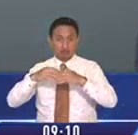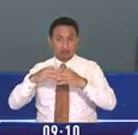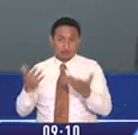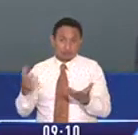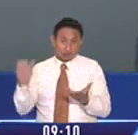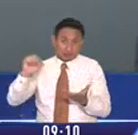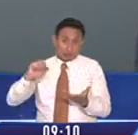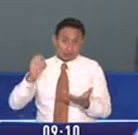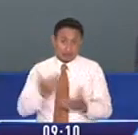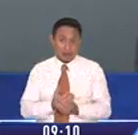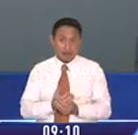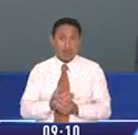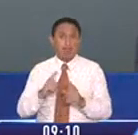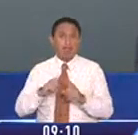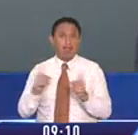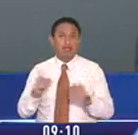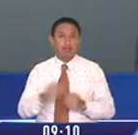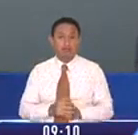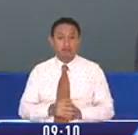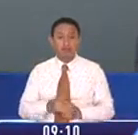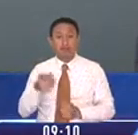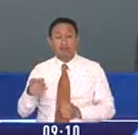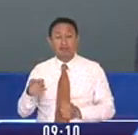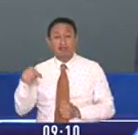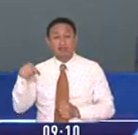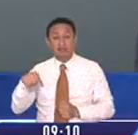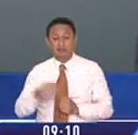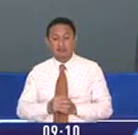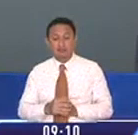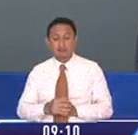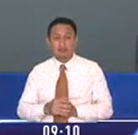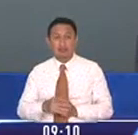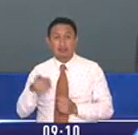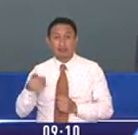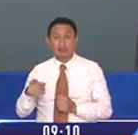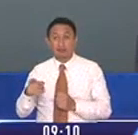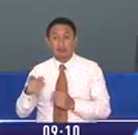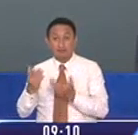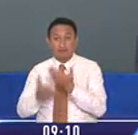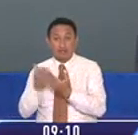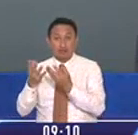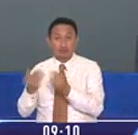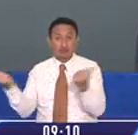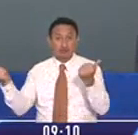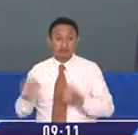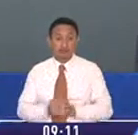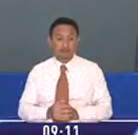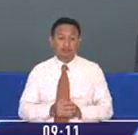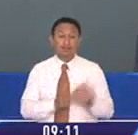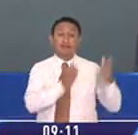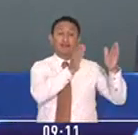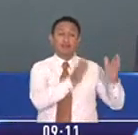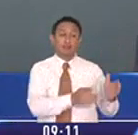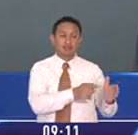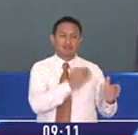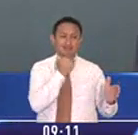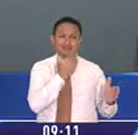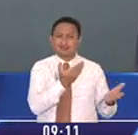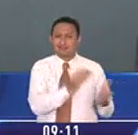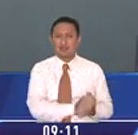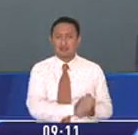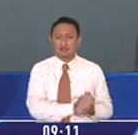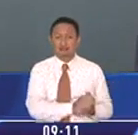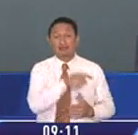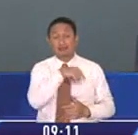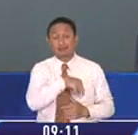pasa, pero sin duda es una burbuja muy fácil de desinflar. Del otro lado te dicen lo de siempre, vamos